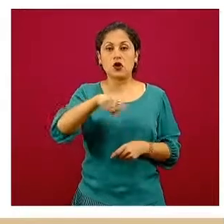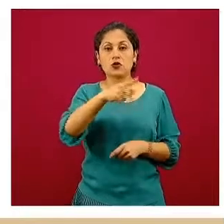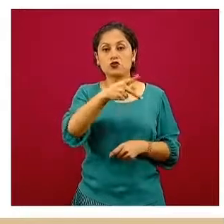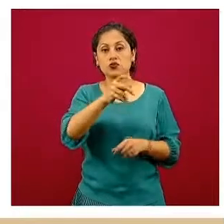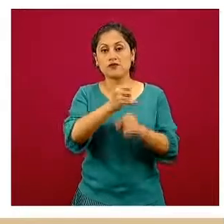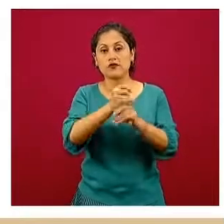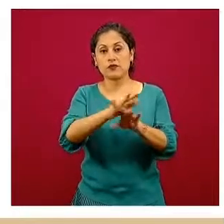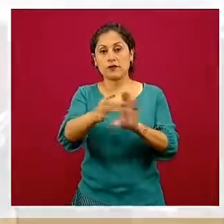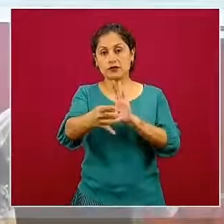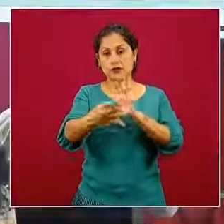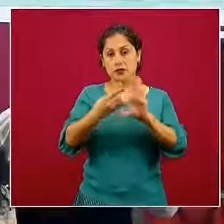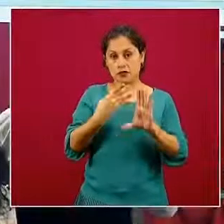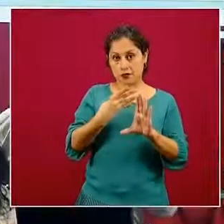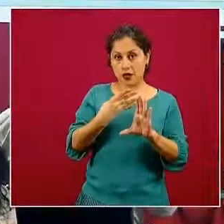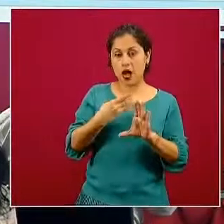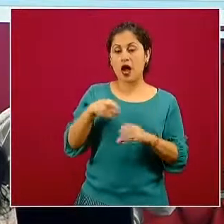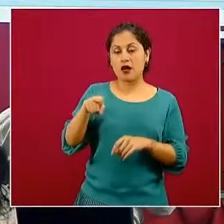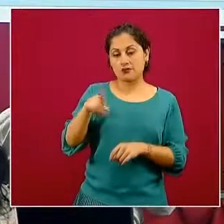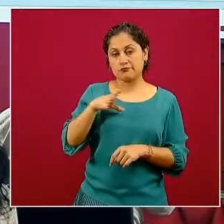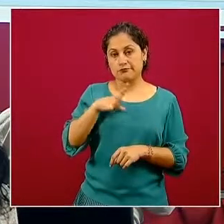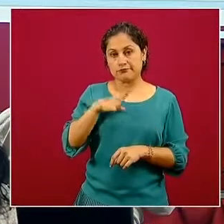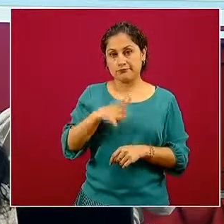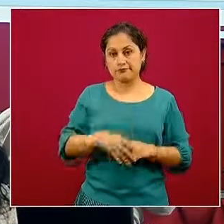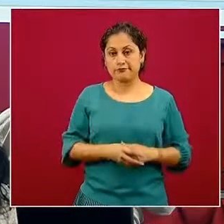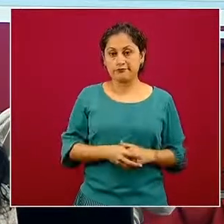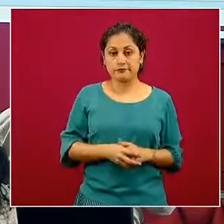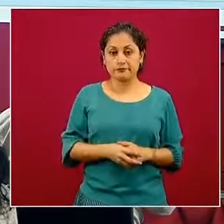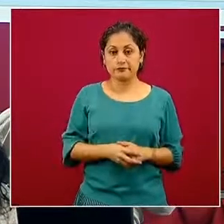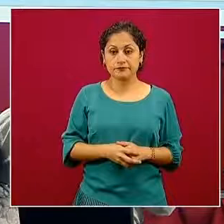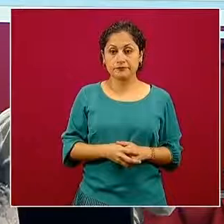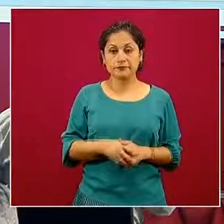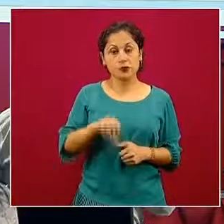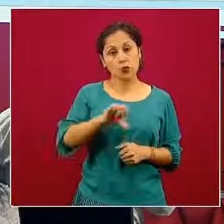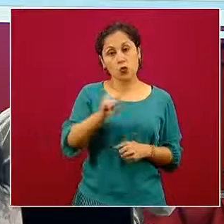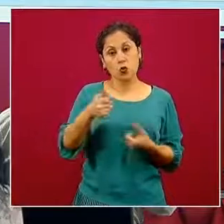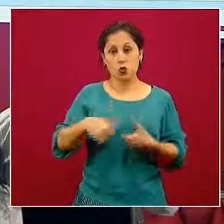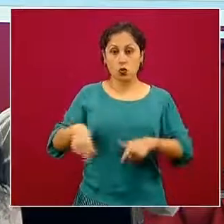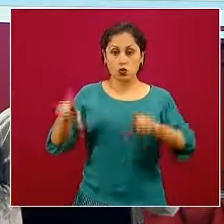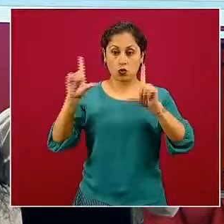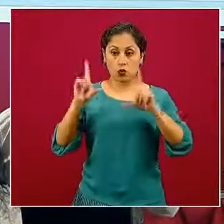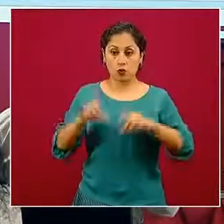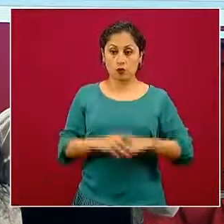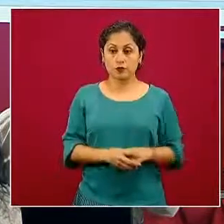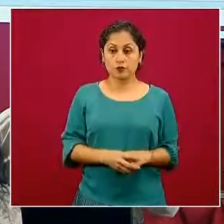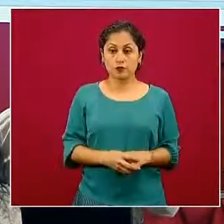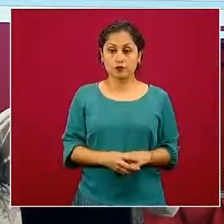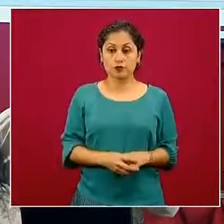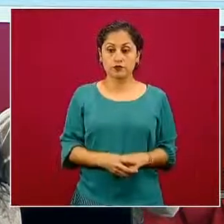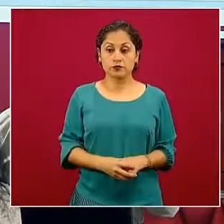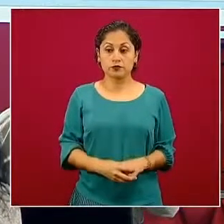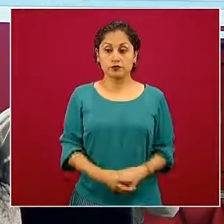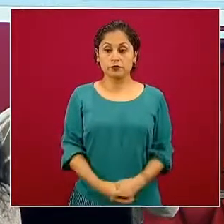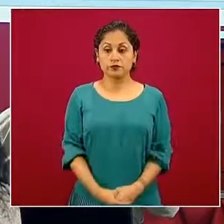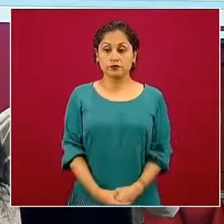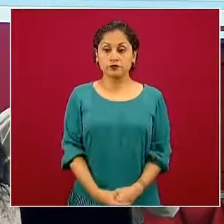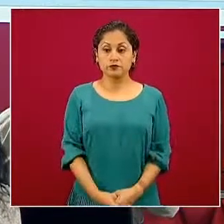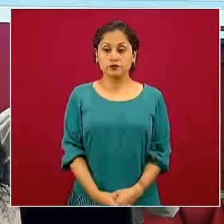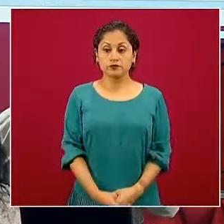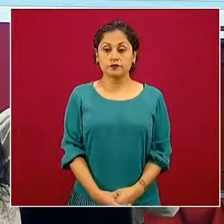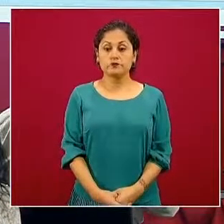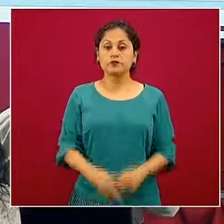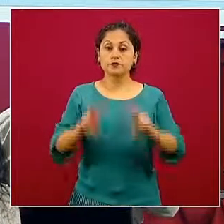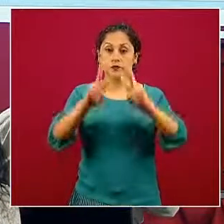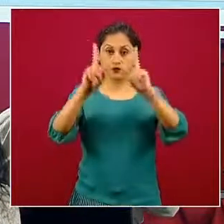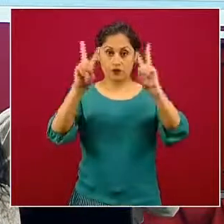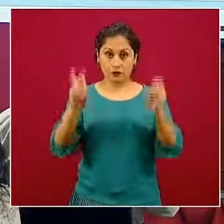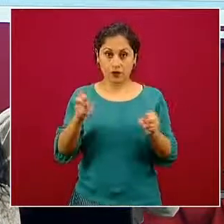plataforma en estas últimas 24 horas. Veamos ahora el grupo de diapositivas que nos demuestran la